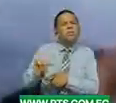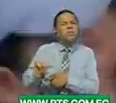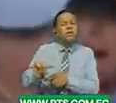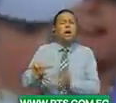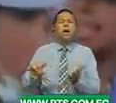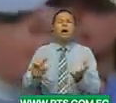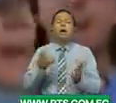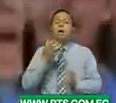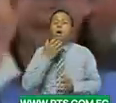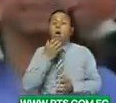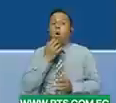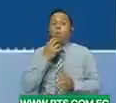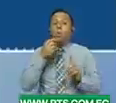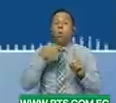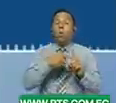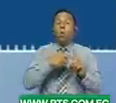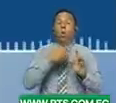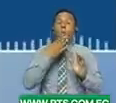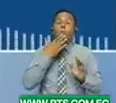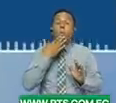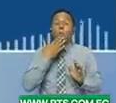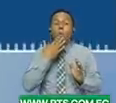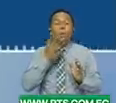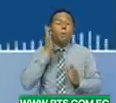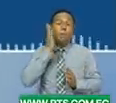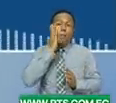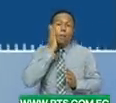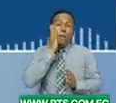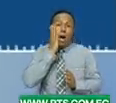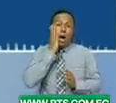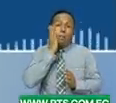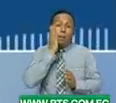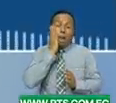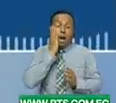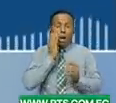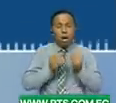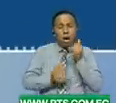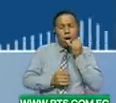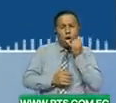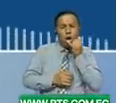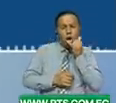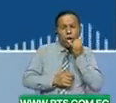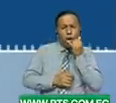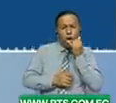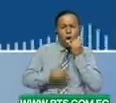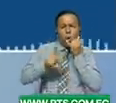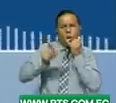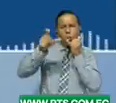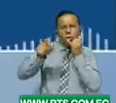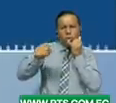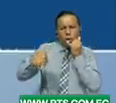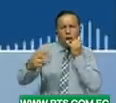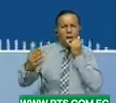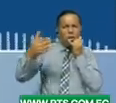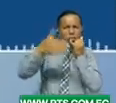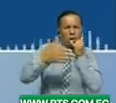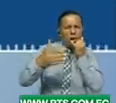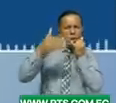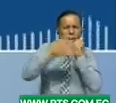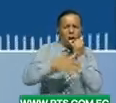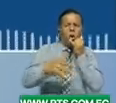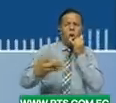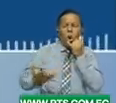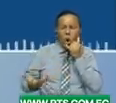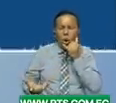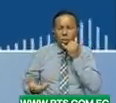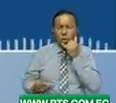audio de una madre de familia. Un estudiante violó a dos niñas, a dos muchachas de ahí de primer año. Necesito que vaya y saque la noticia porque